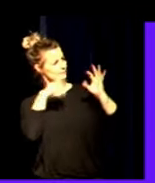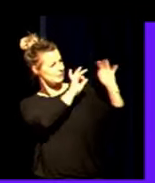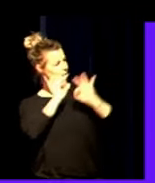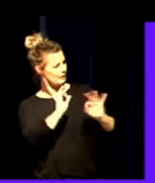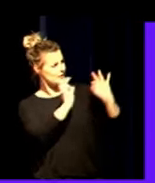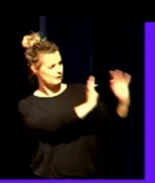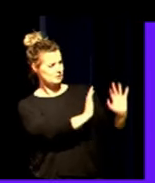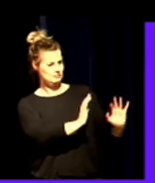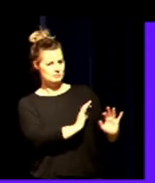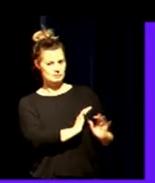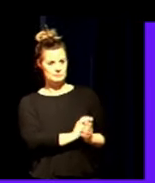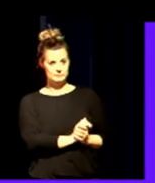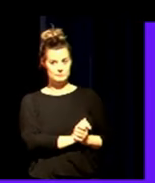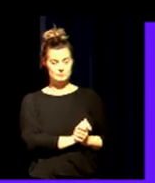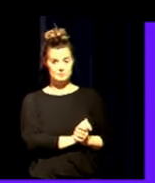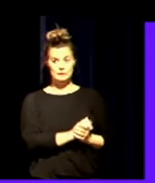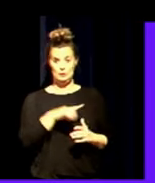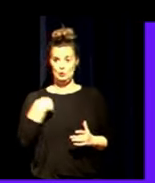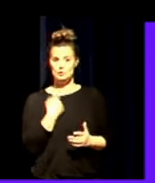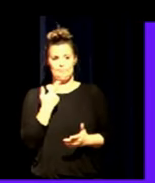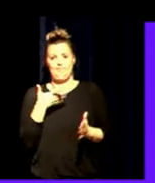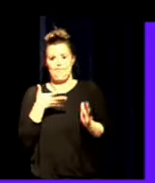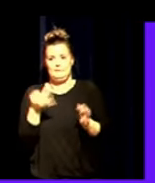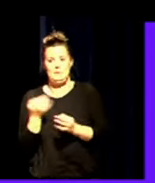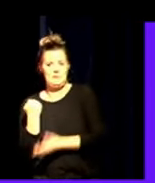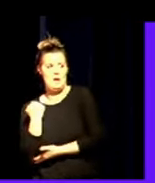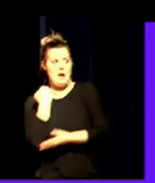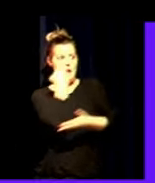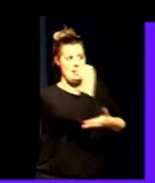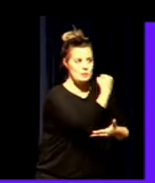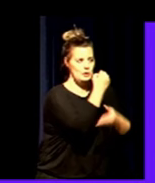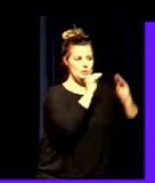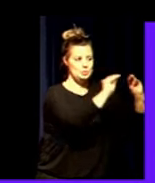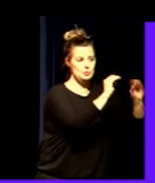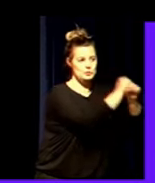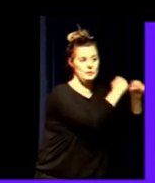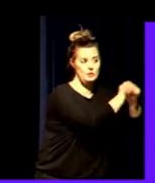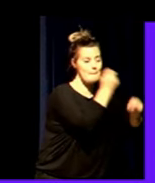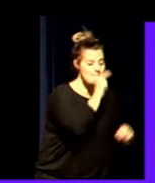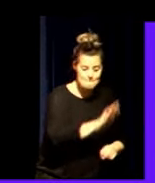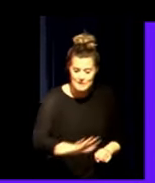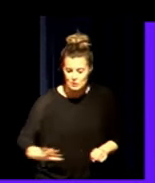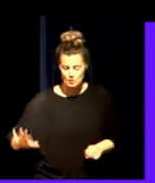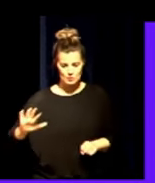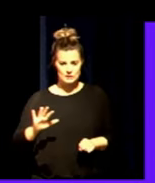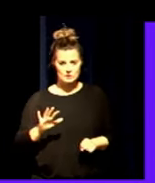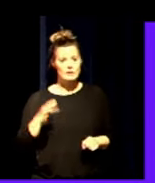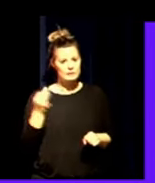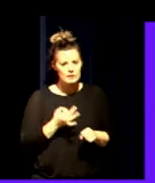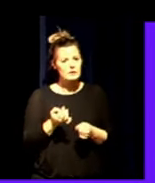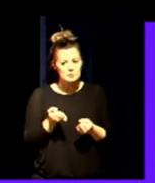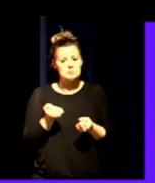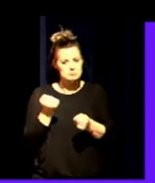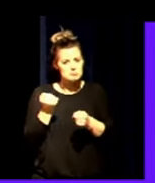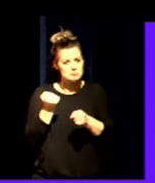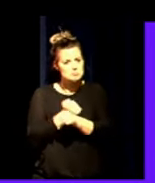queremos que estén ahí. Les vamos a dar soporte a todas las actuaciones. Son menores, van a actuar autónomamente, sí,